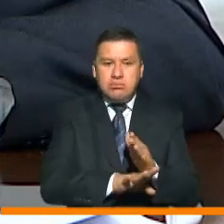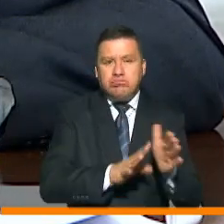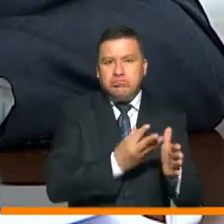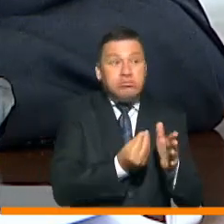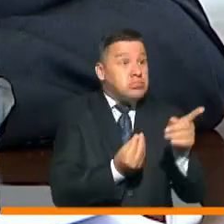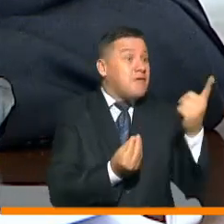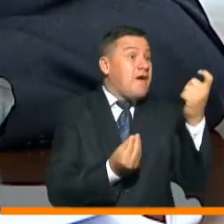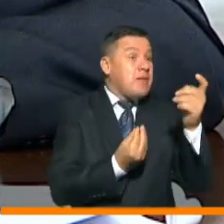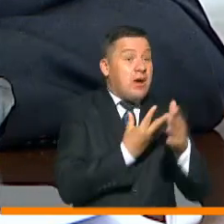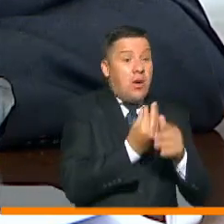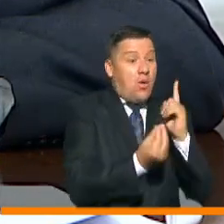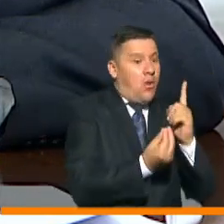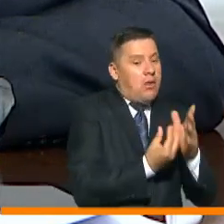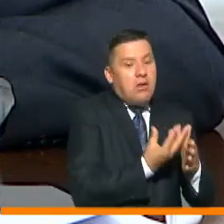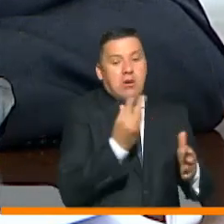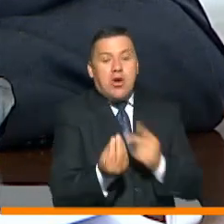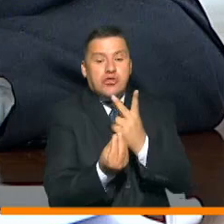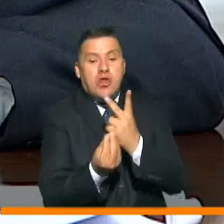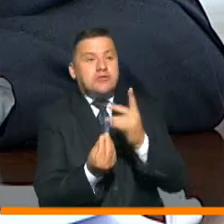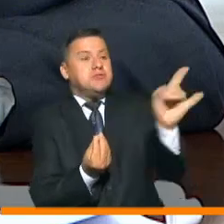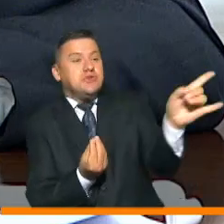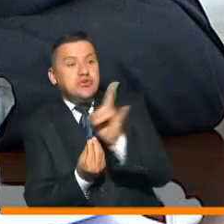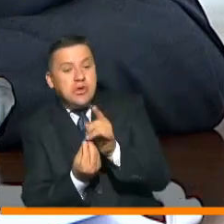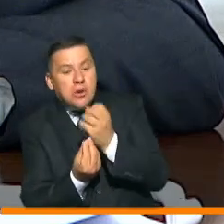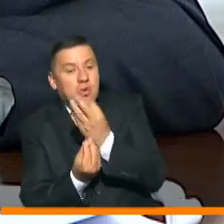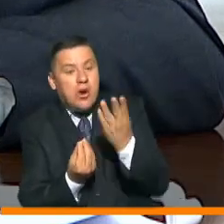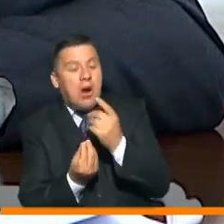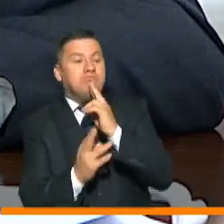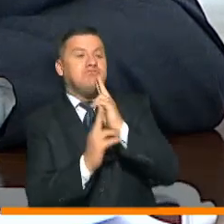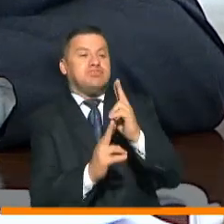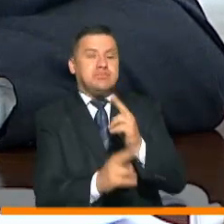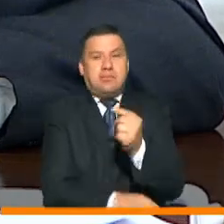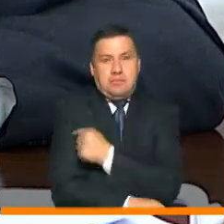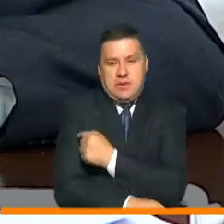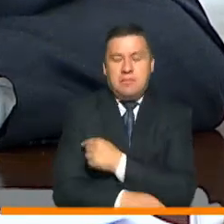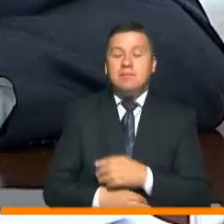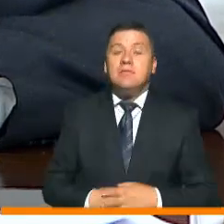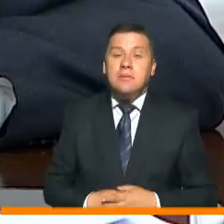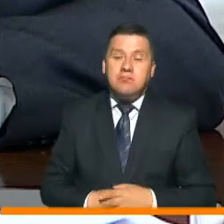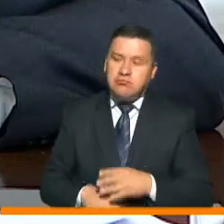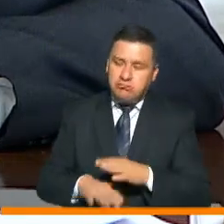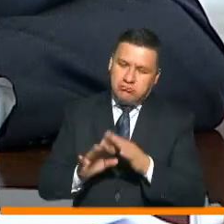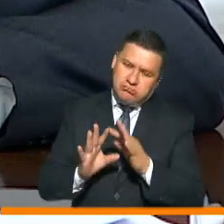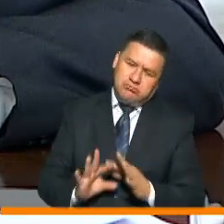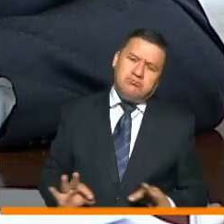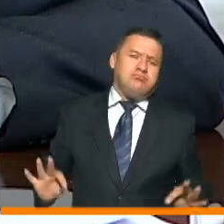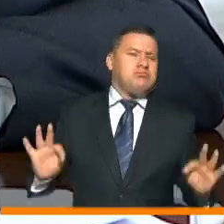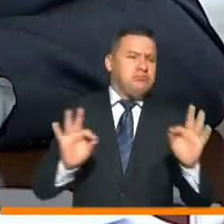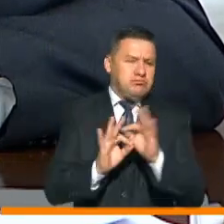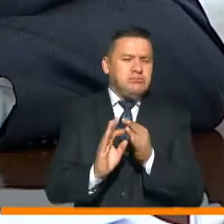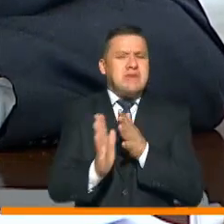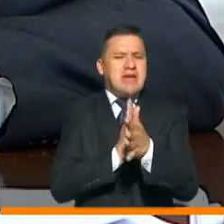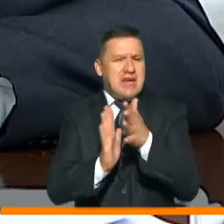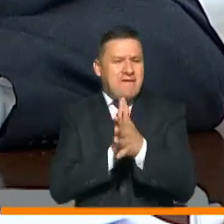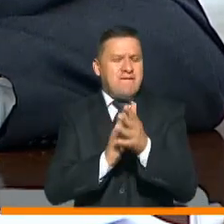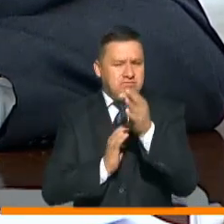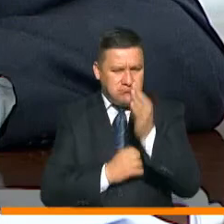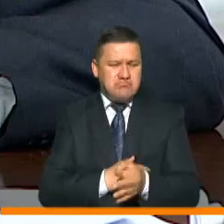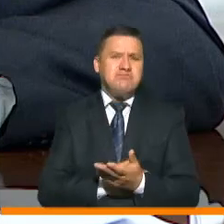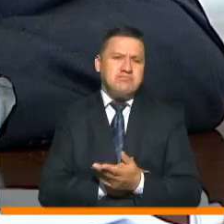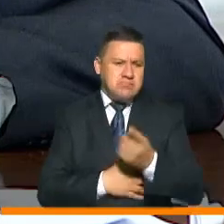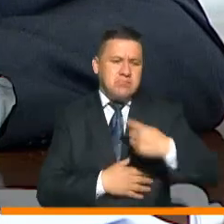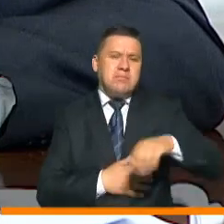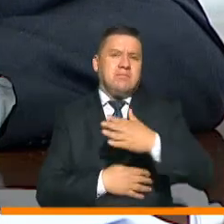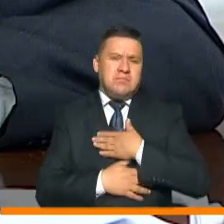2 para poder proceder con su tema de con su vacunación. Y es importante que la información se consigne